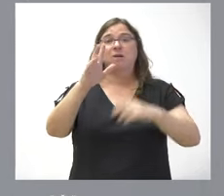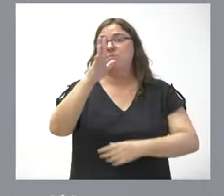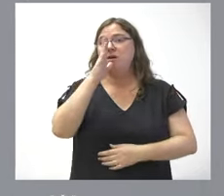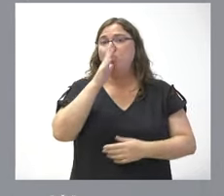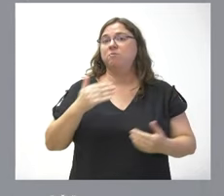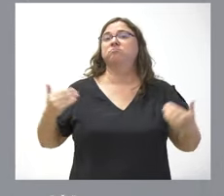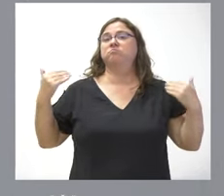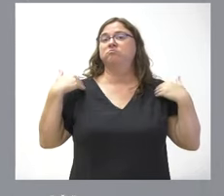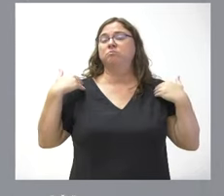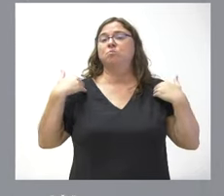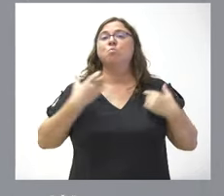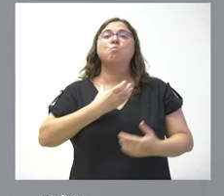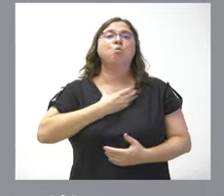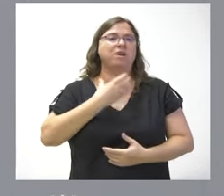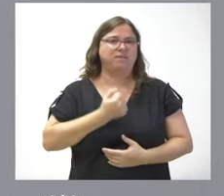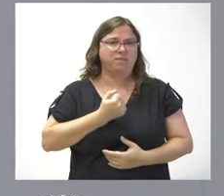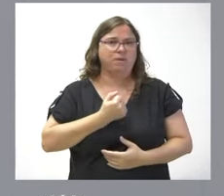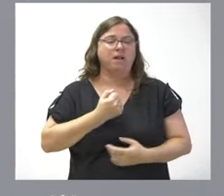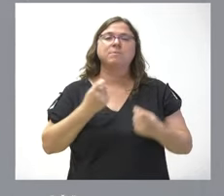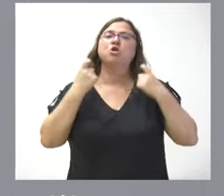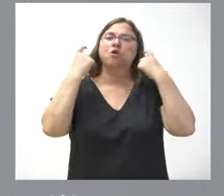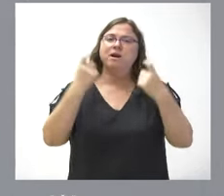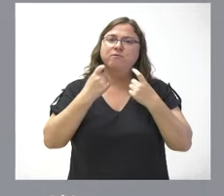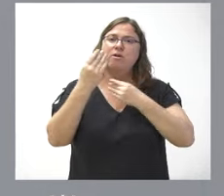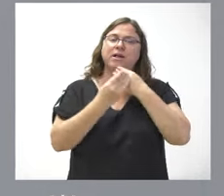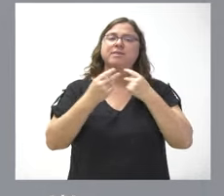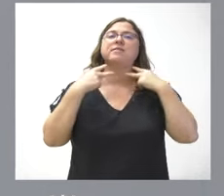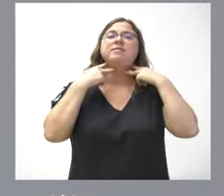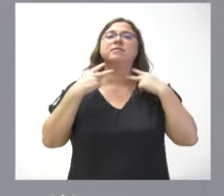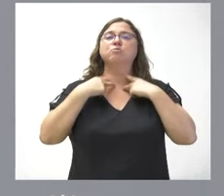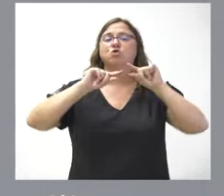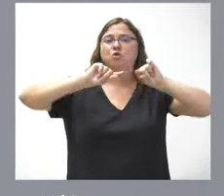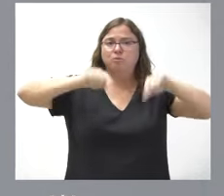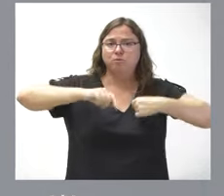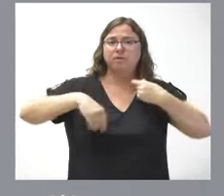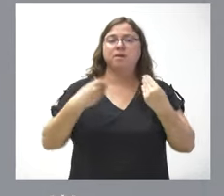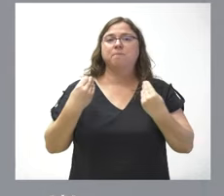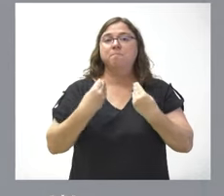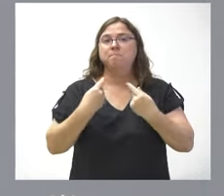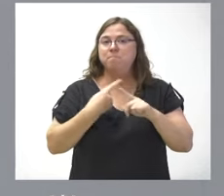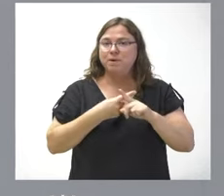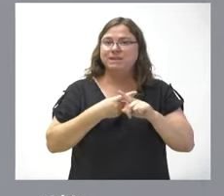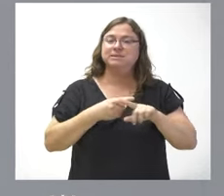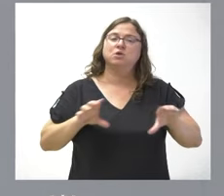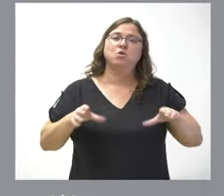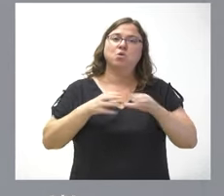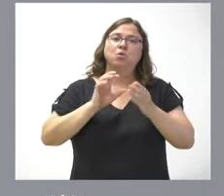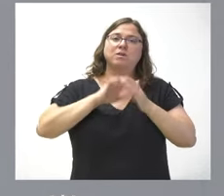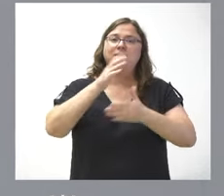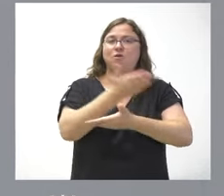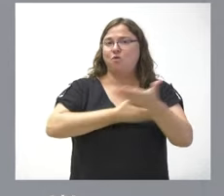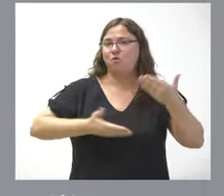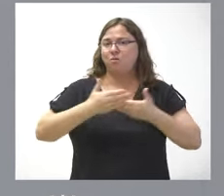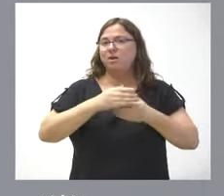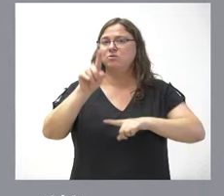municipal pero es un esfuerzo que hacemos tanto las diputaciones provinciales como la junta de castillón de colaborar para solucionar los problemas que